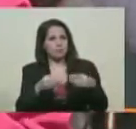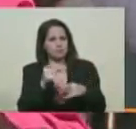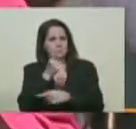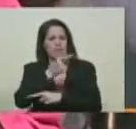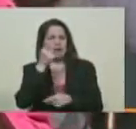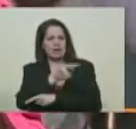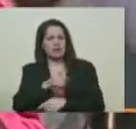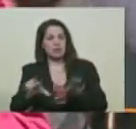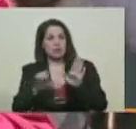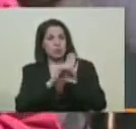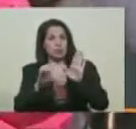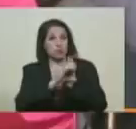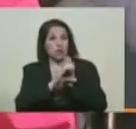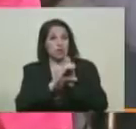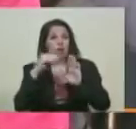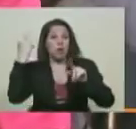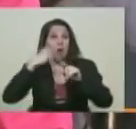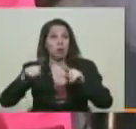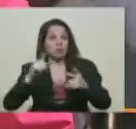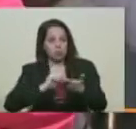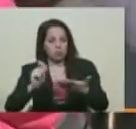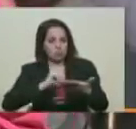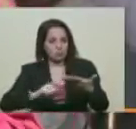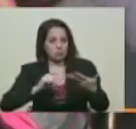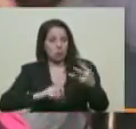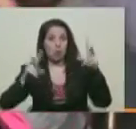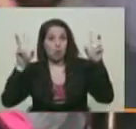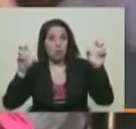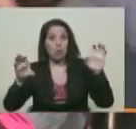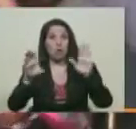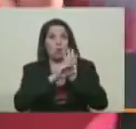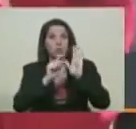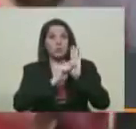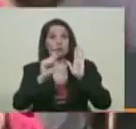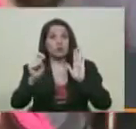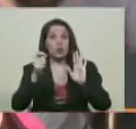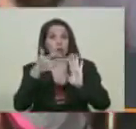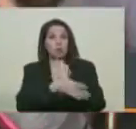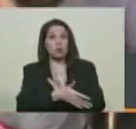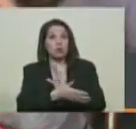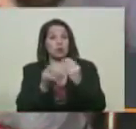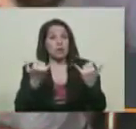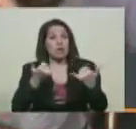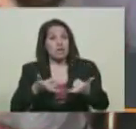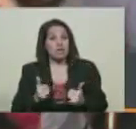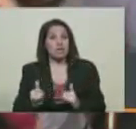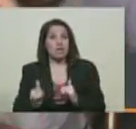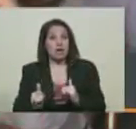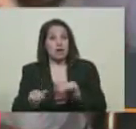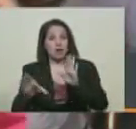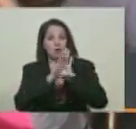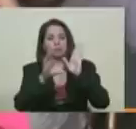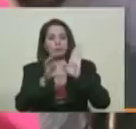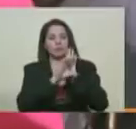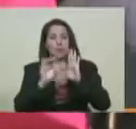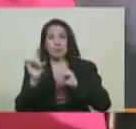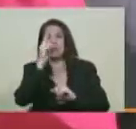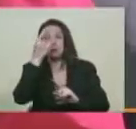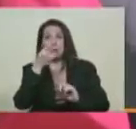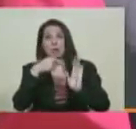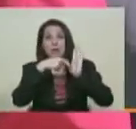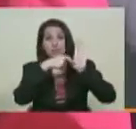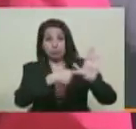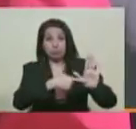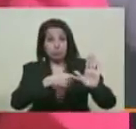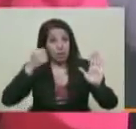y estamos en la redacción del nuevo texto constitucional que será presentado, hija de nuestra Constitución Madre, que será presentado para